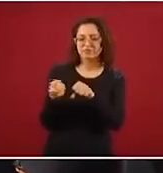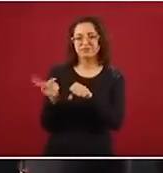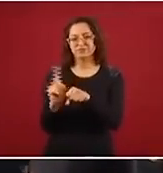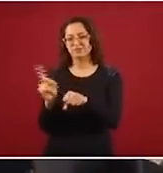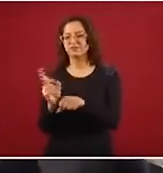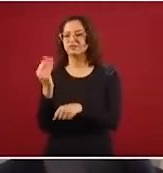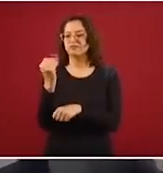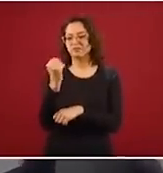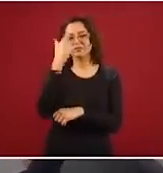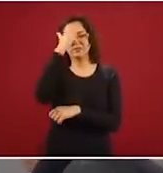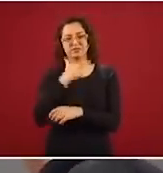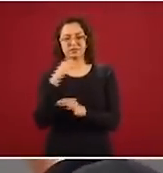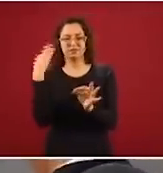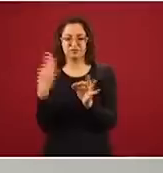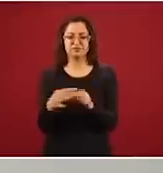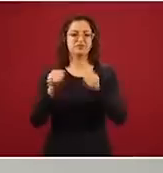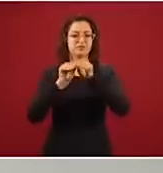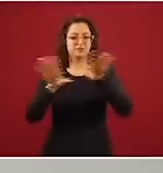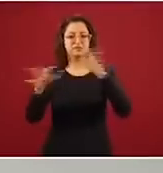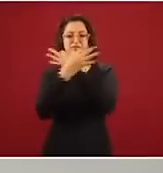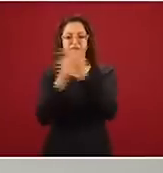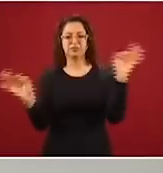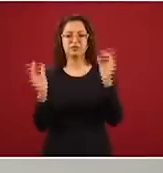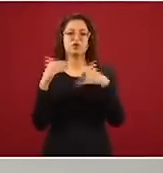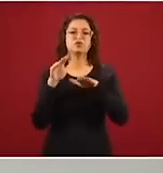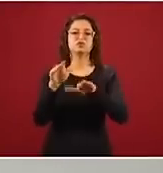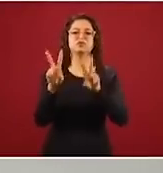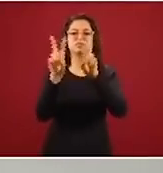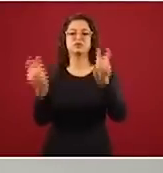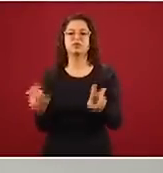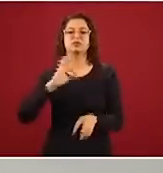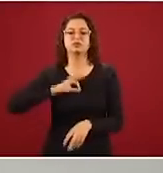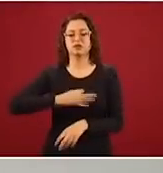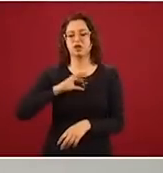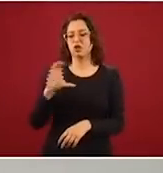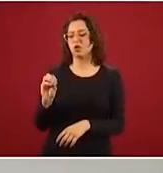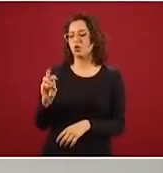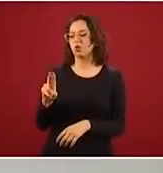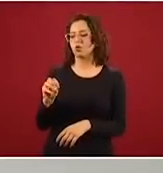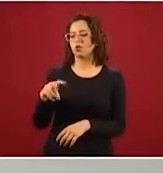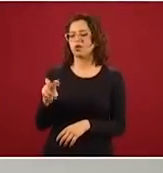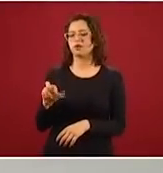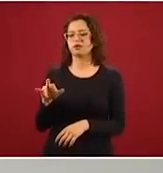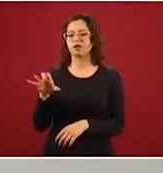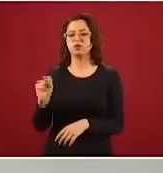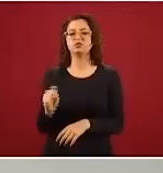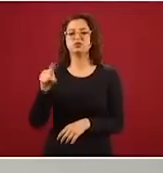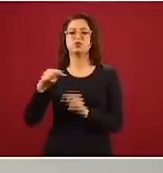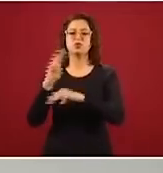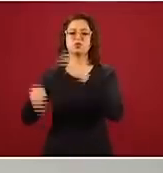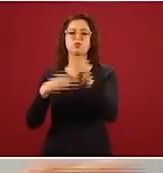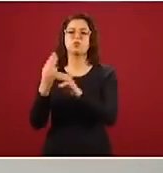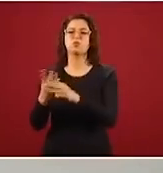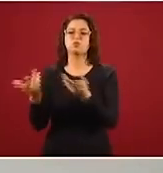a las 9 de la noche en punto aparece el comunicado sobre la situación del coronavirus a nivel mundial, a nivel de lo que